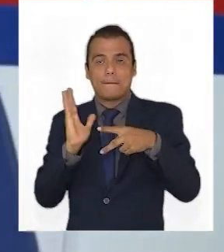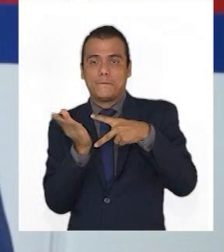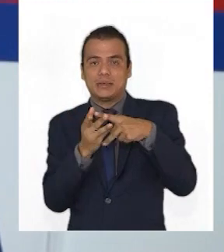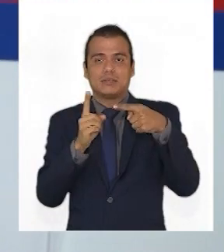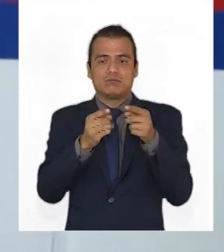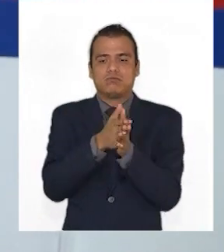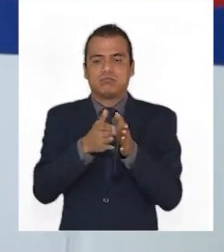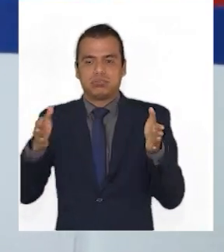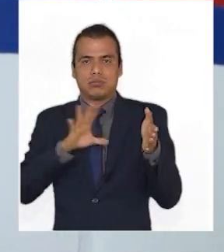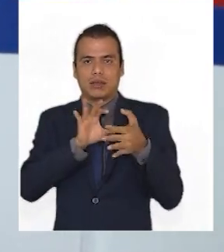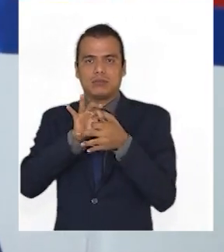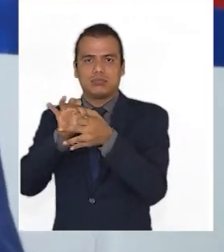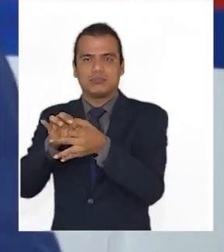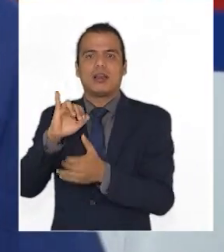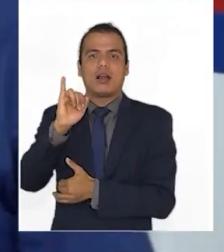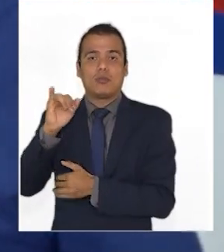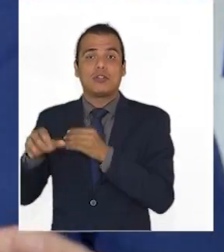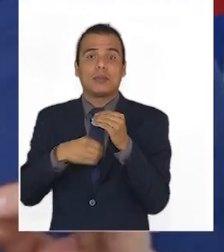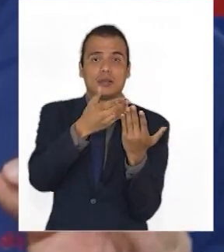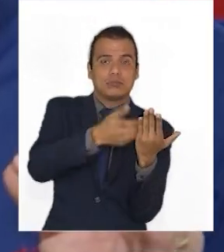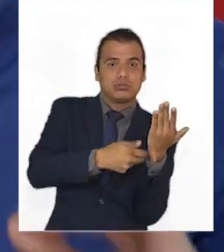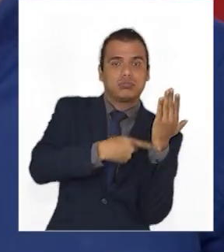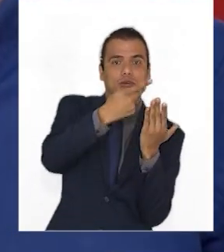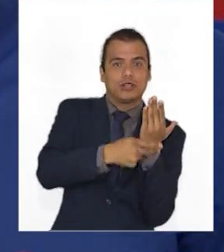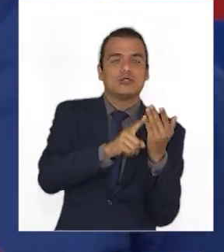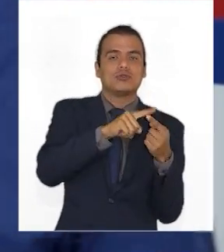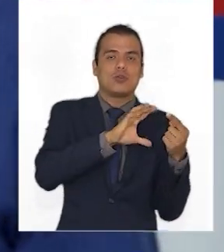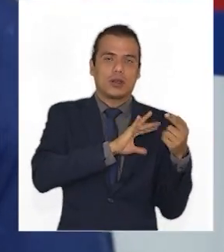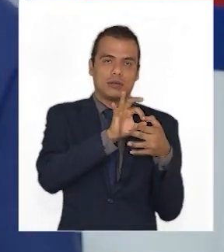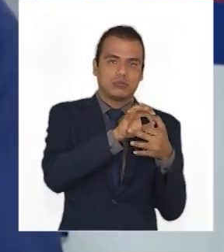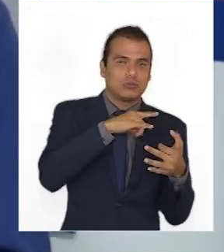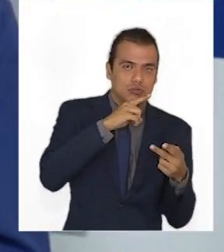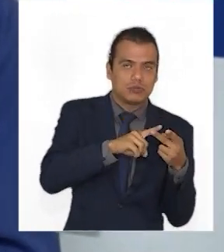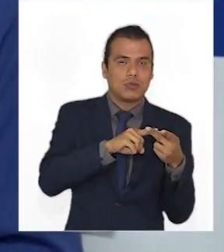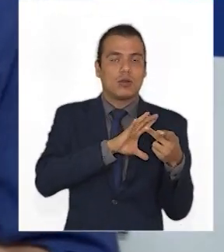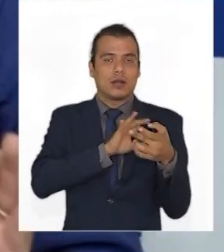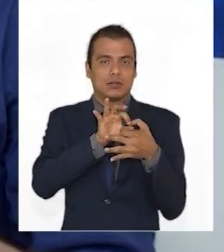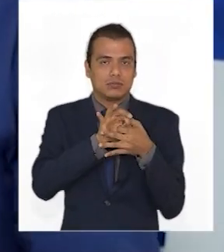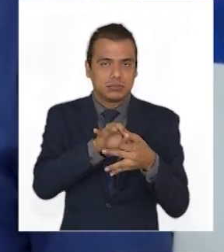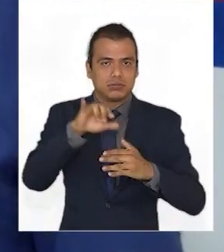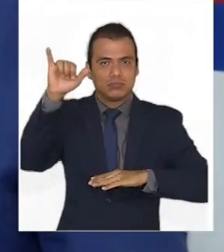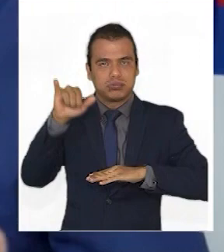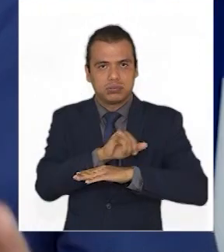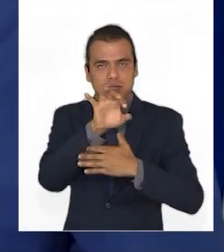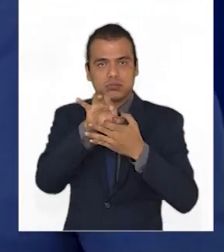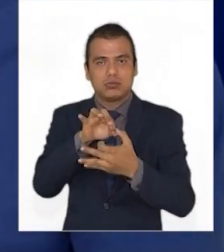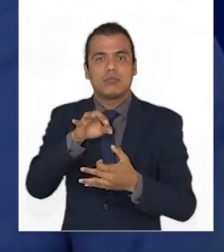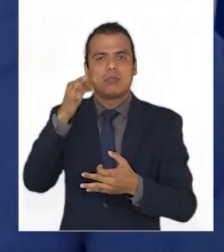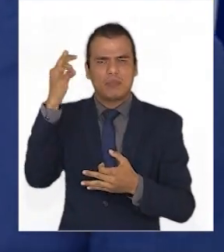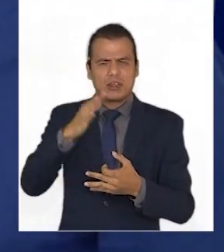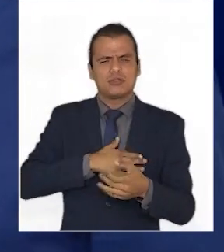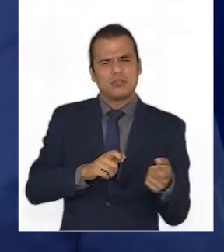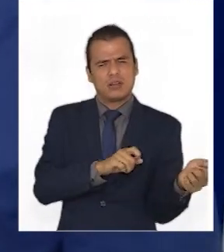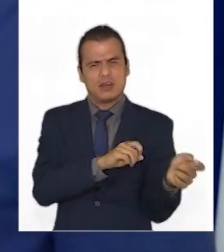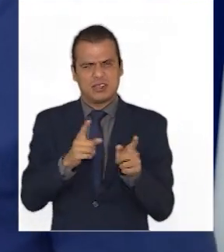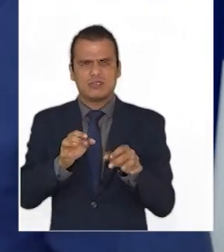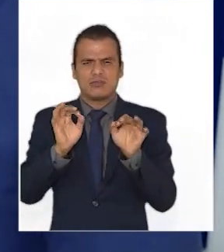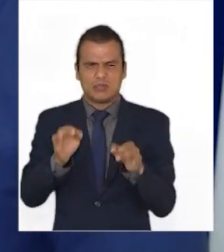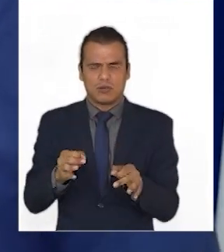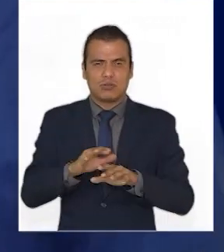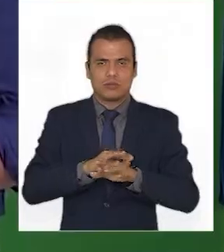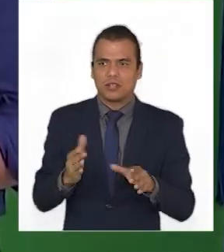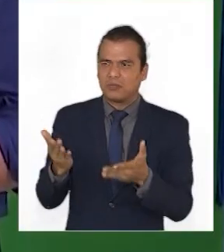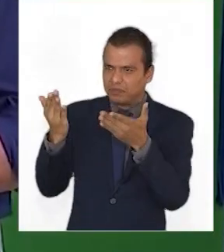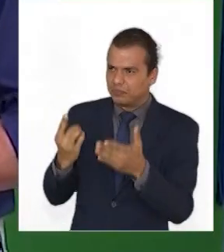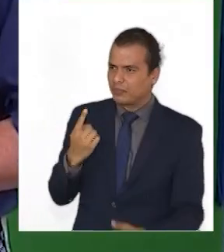Jamundí a Cali, y vamos a dejar los 2 siguientes tramos, el de Cali-Yumbo y Cali-Aeropuerto Palmira, en estudios